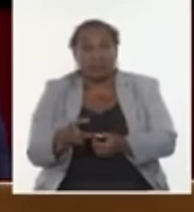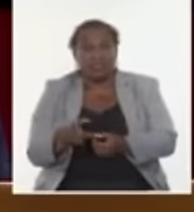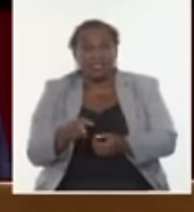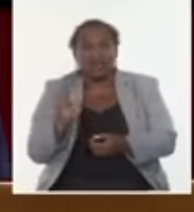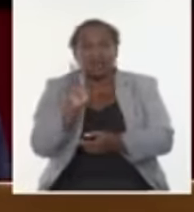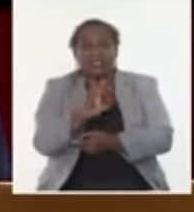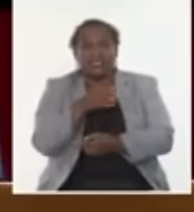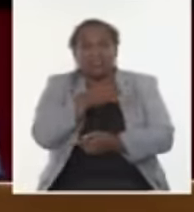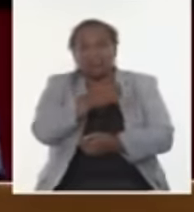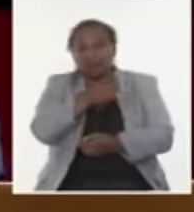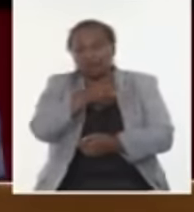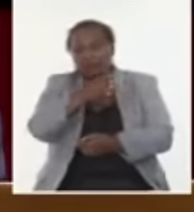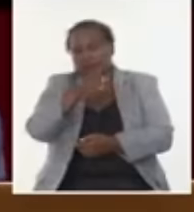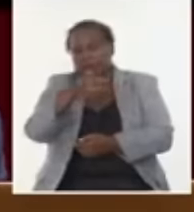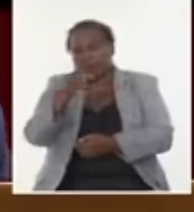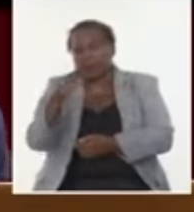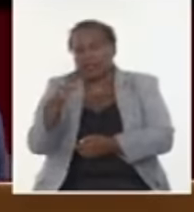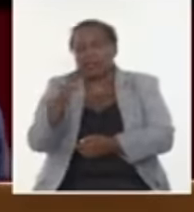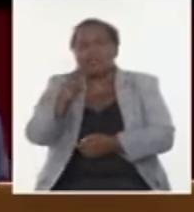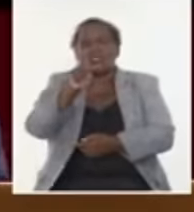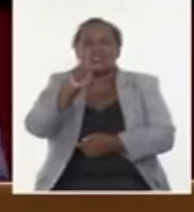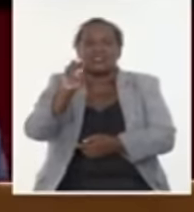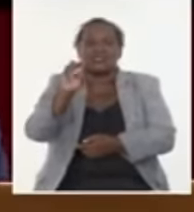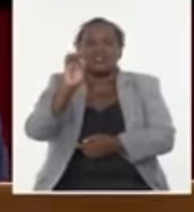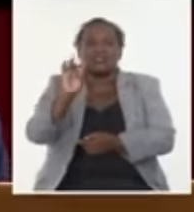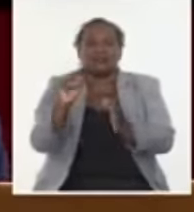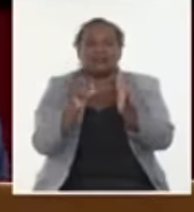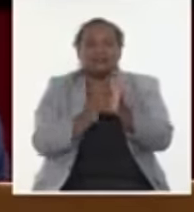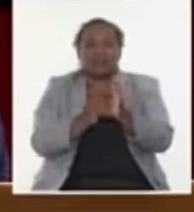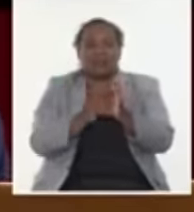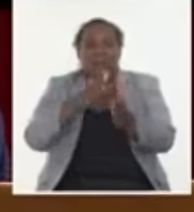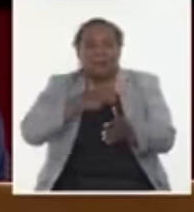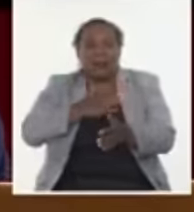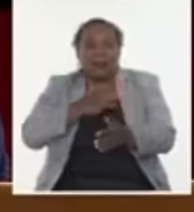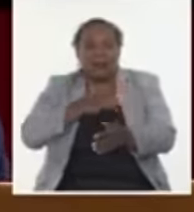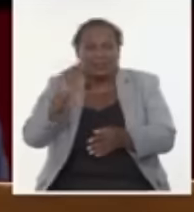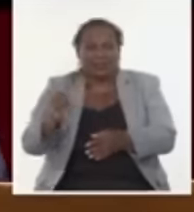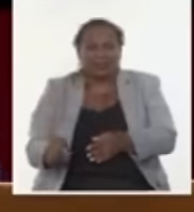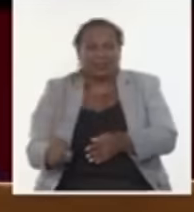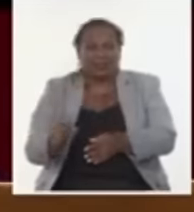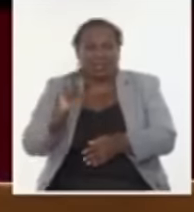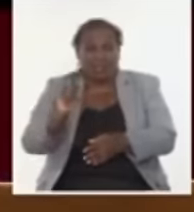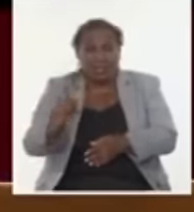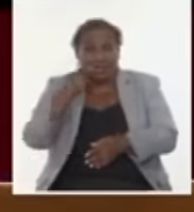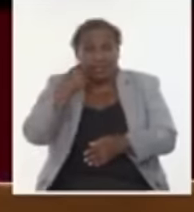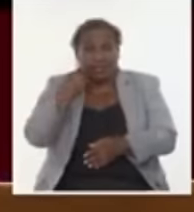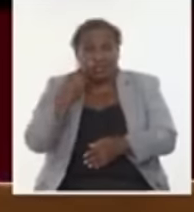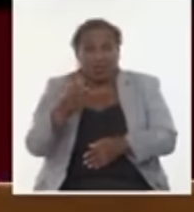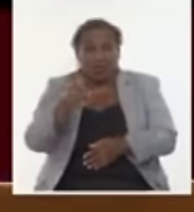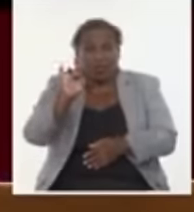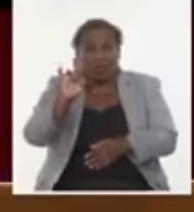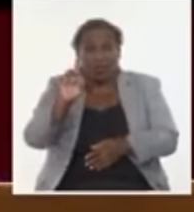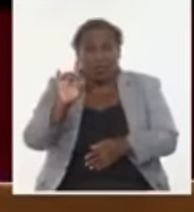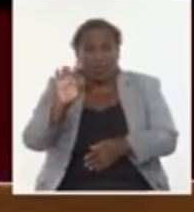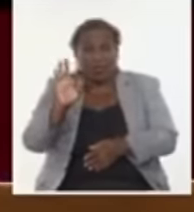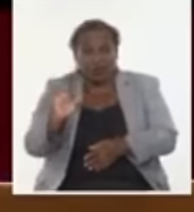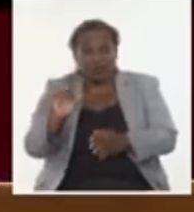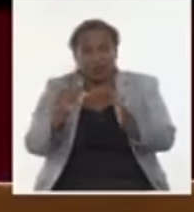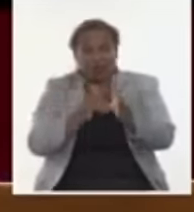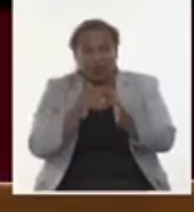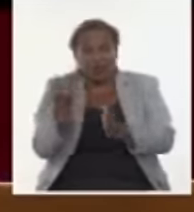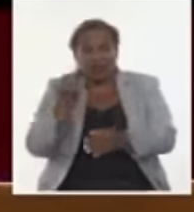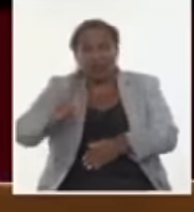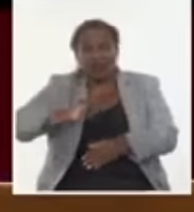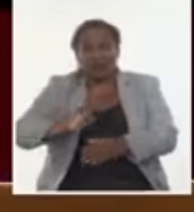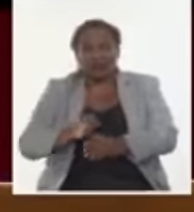visitado 107 mil propietarios y se han detectado 98 mil violaciones de